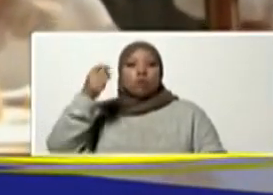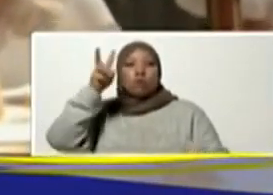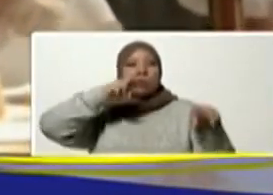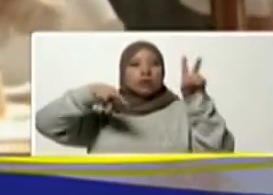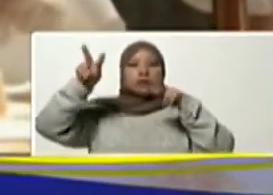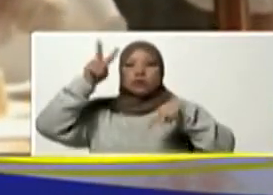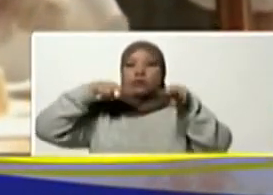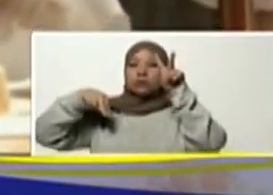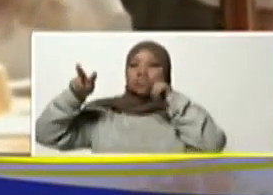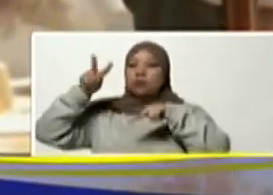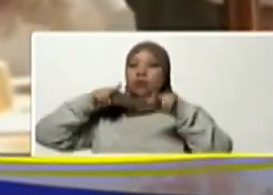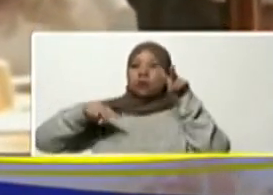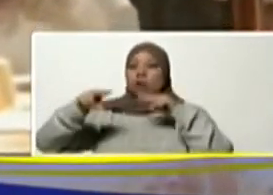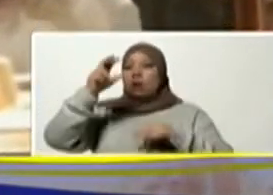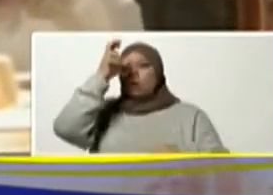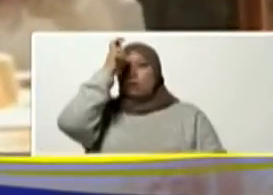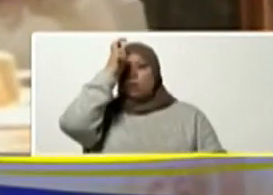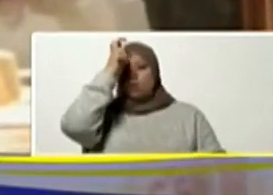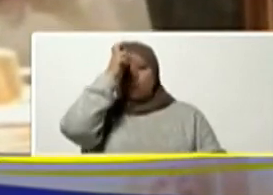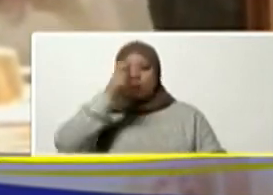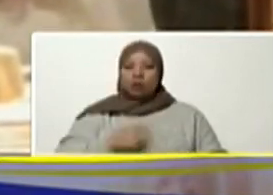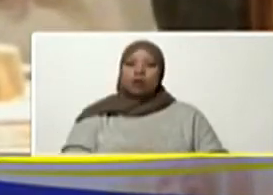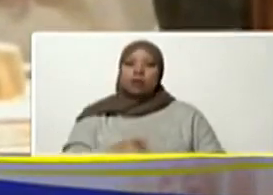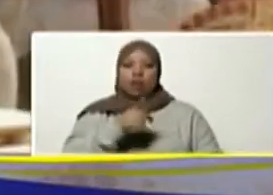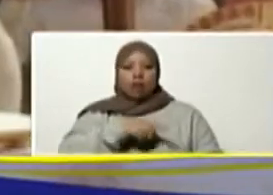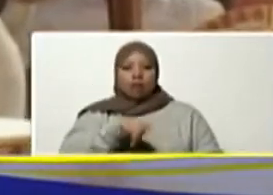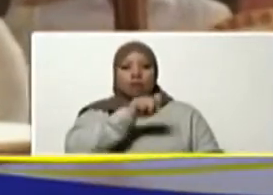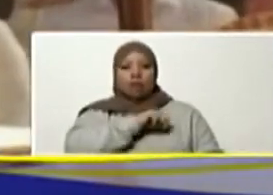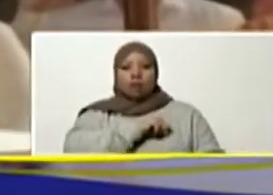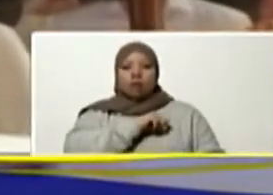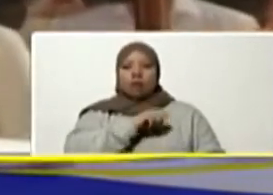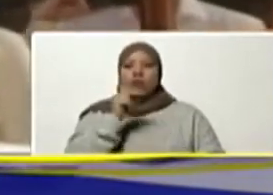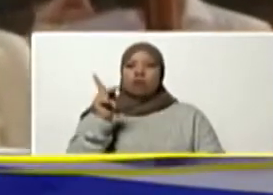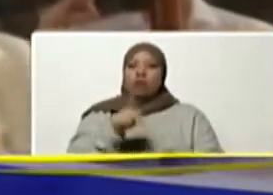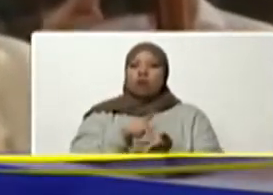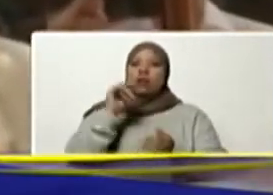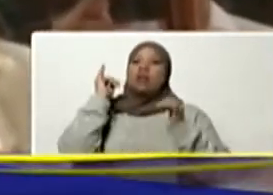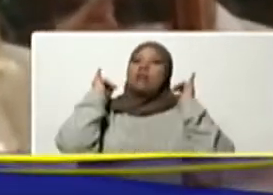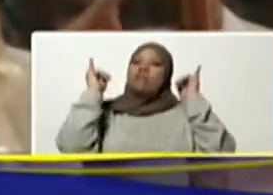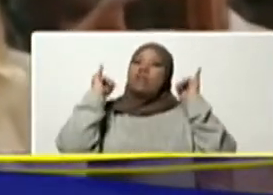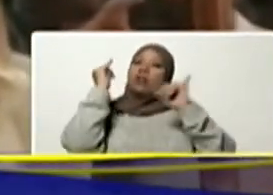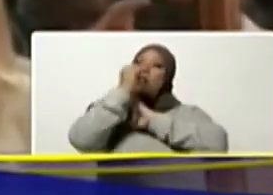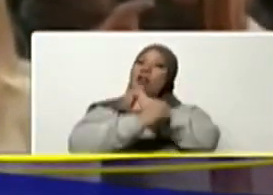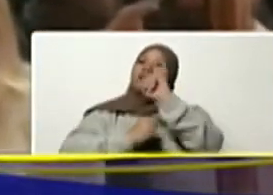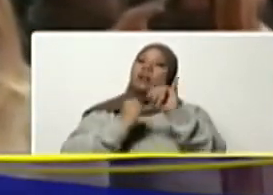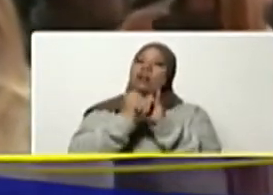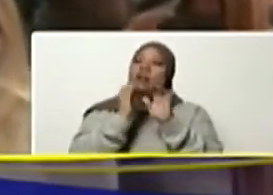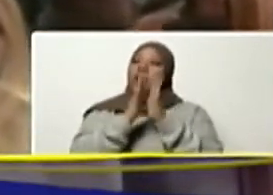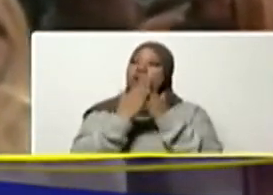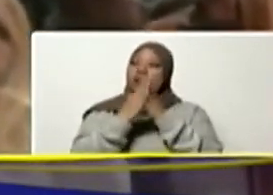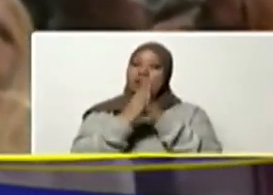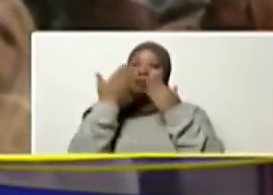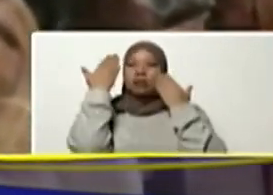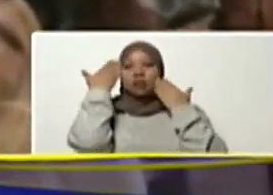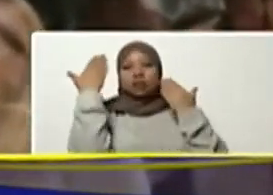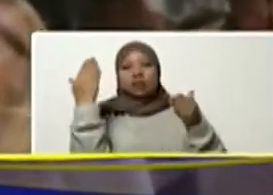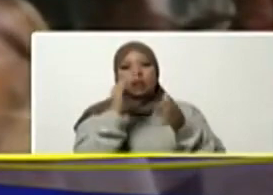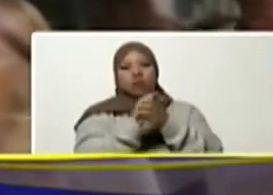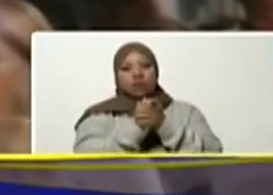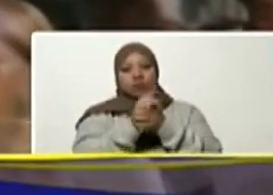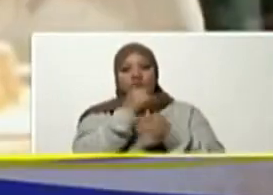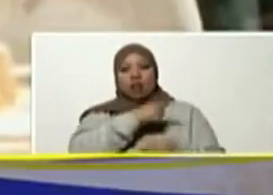mucho, mucho turismo español, al encargado de negocios de España presente en esta Feria Internacional del Libro, mi saludo, mucho